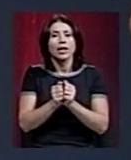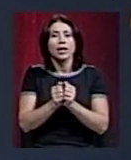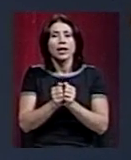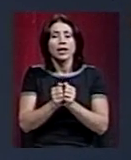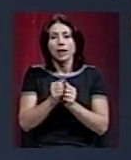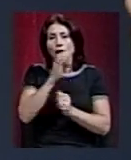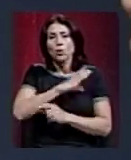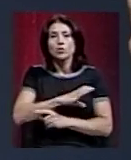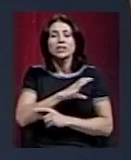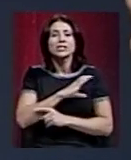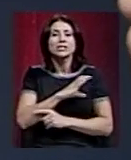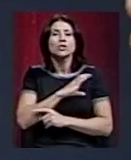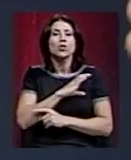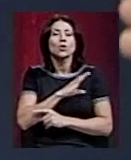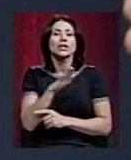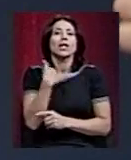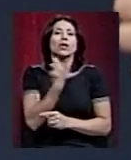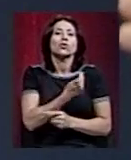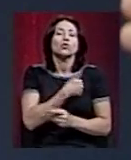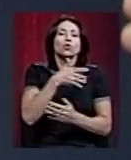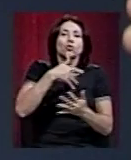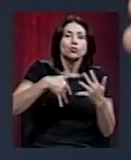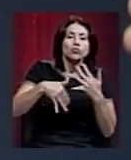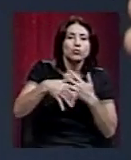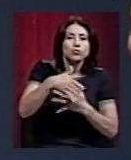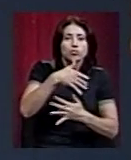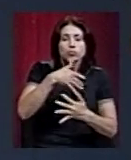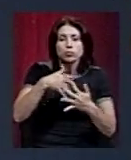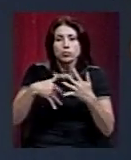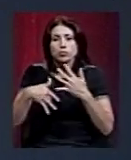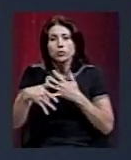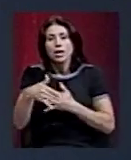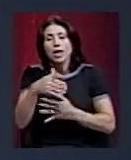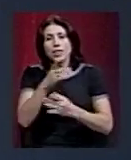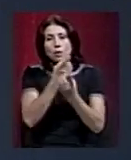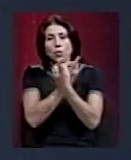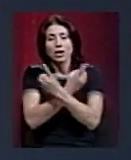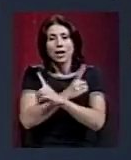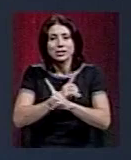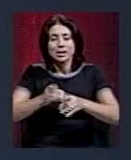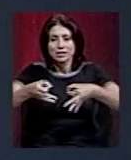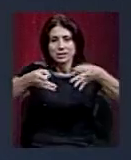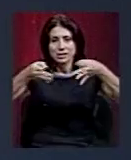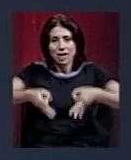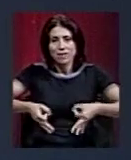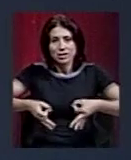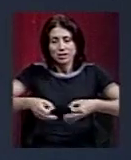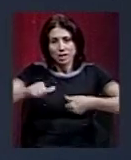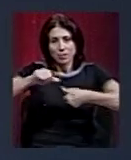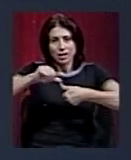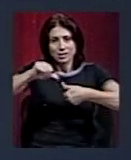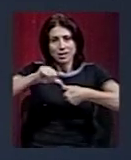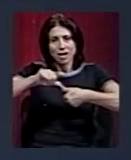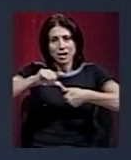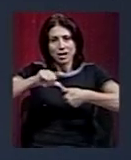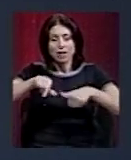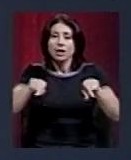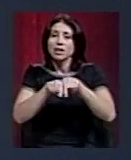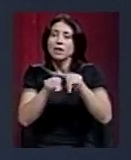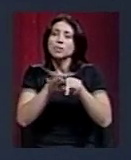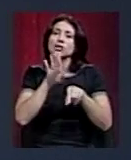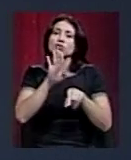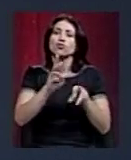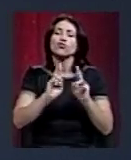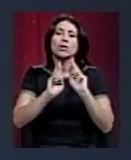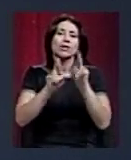la condición de que convivimos en democracias estables en América Central, que a su vez sus rendimientos no dan para